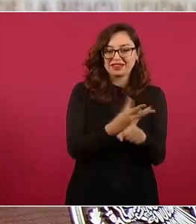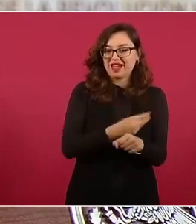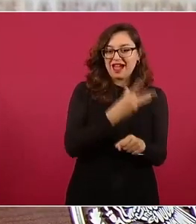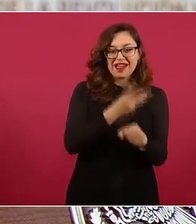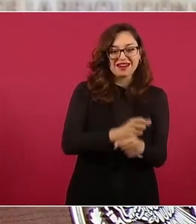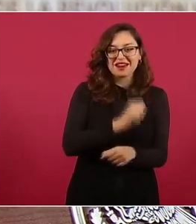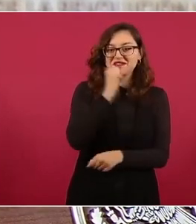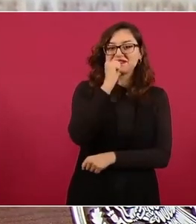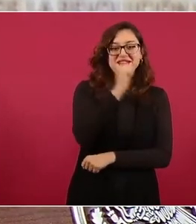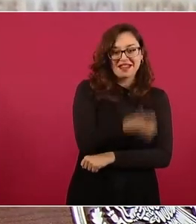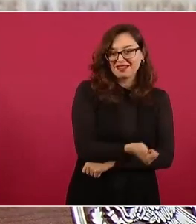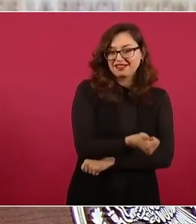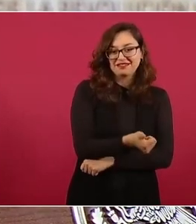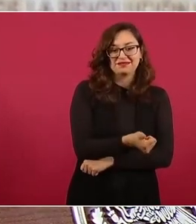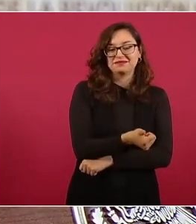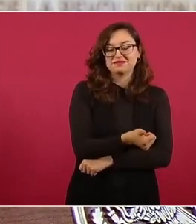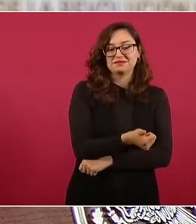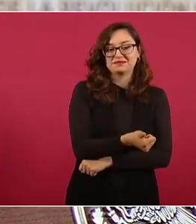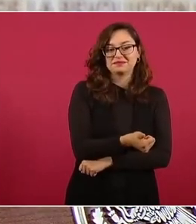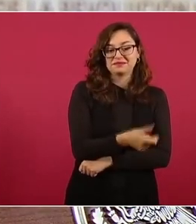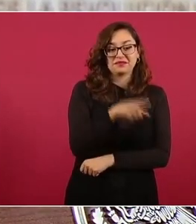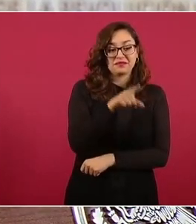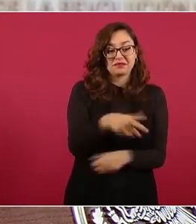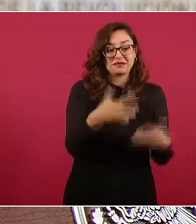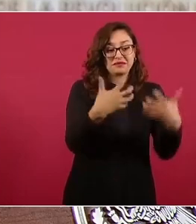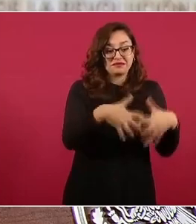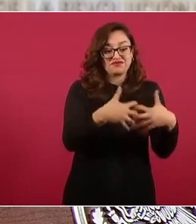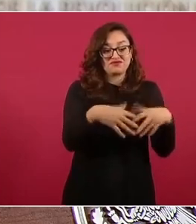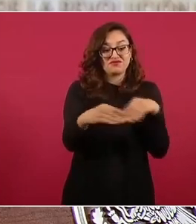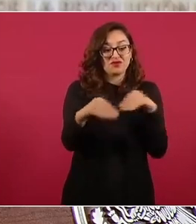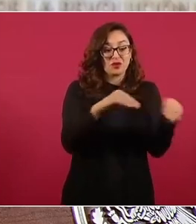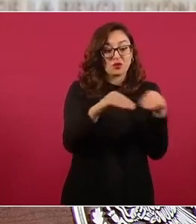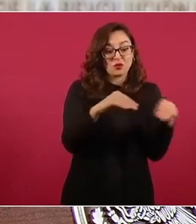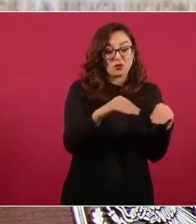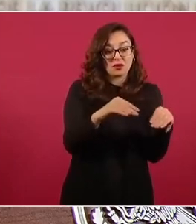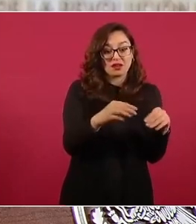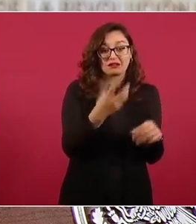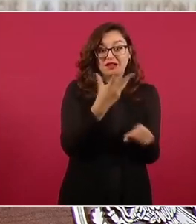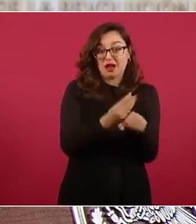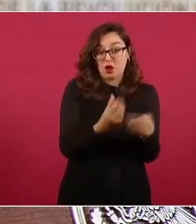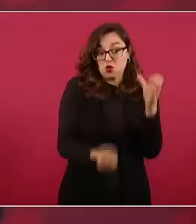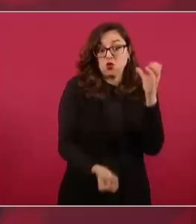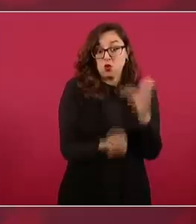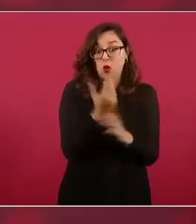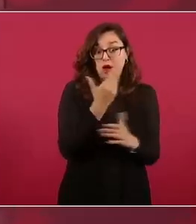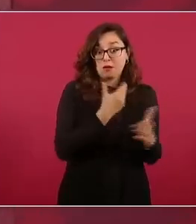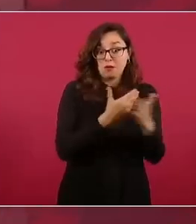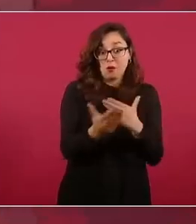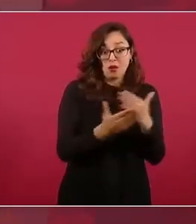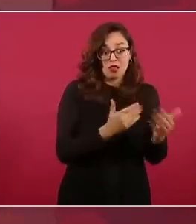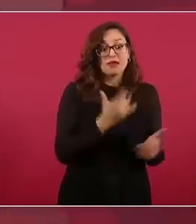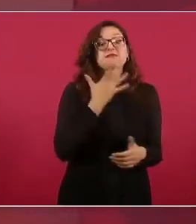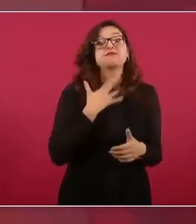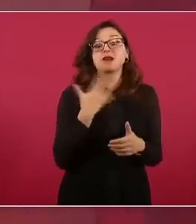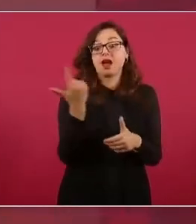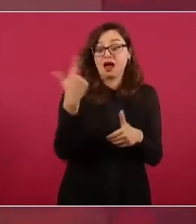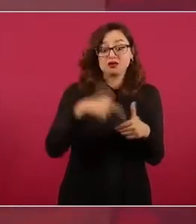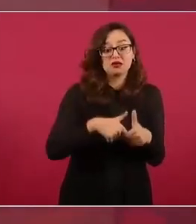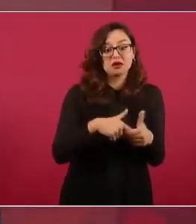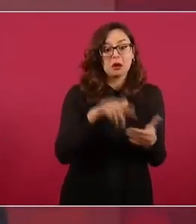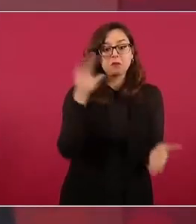que la gasolina que se producía en las 3 refinerías que no